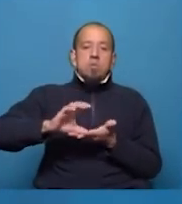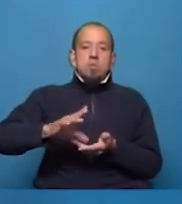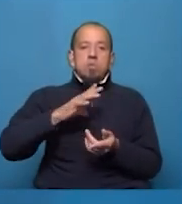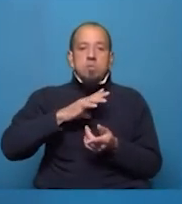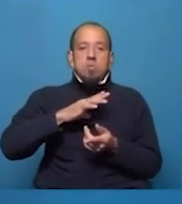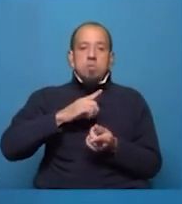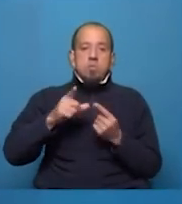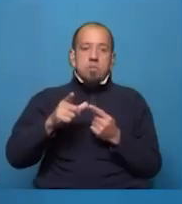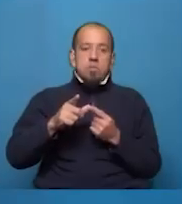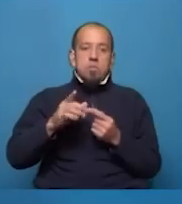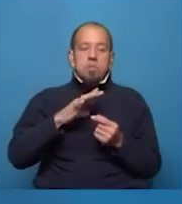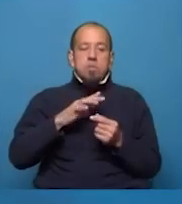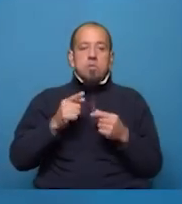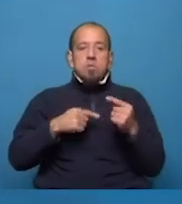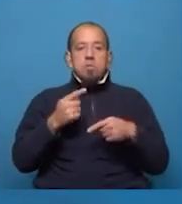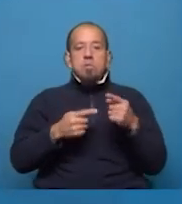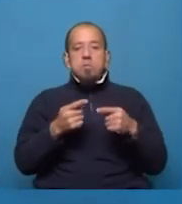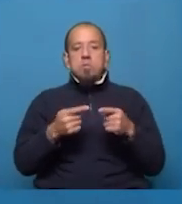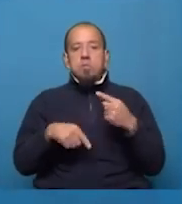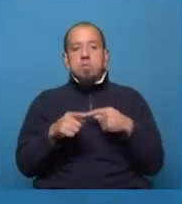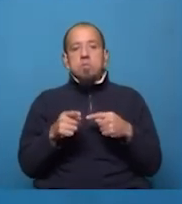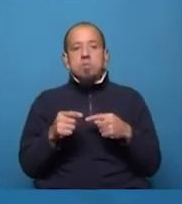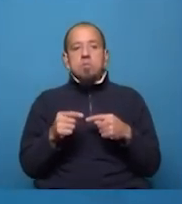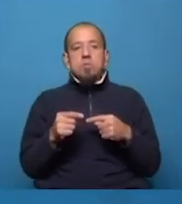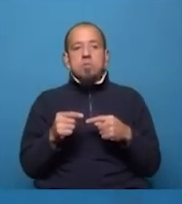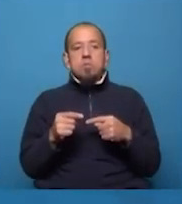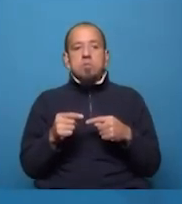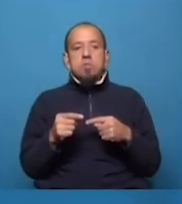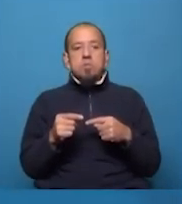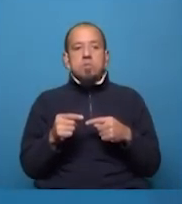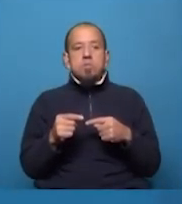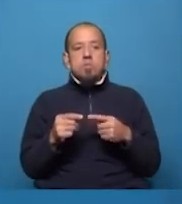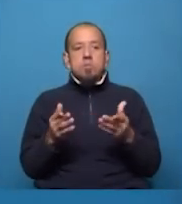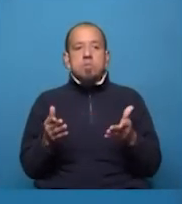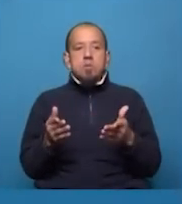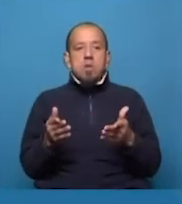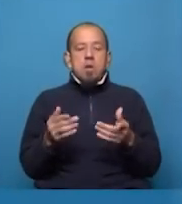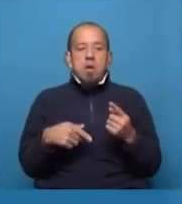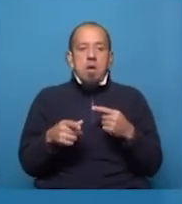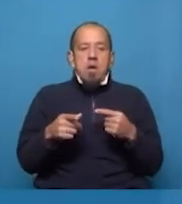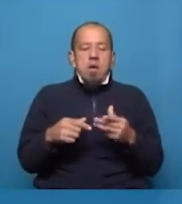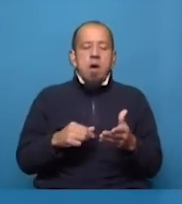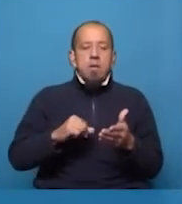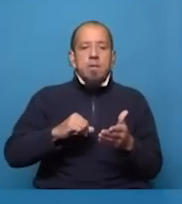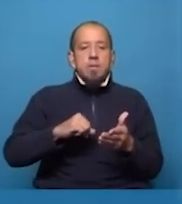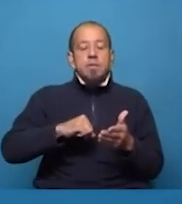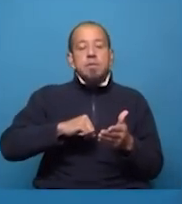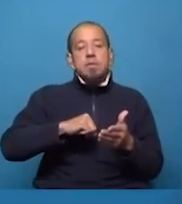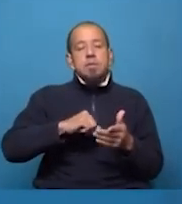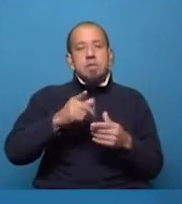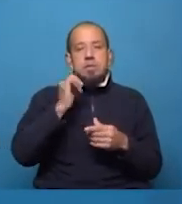llamarlas hay que seguir utilizando mecanismos que se utilizaron para esto como el secreto bancario y el secreto